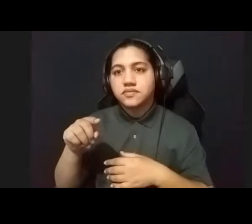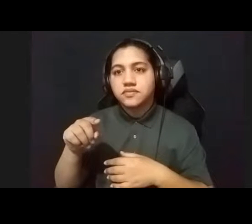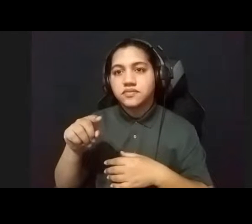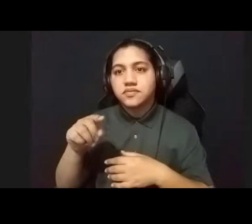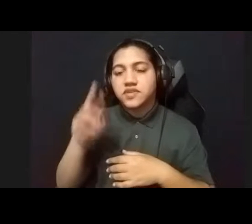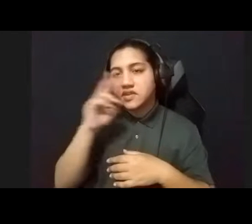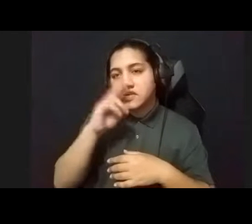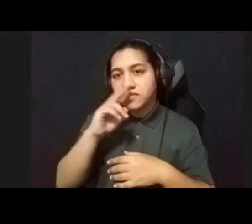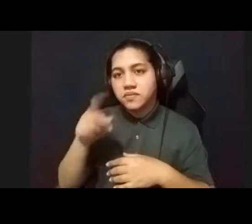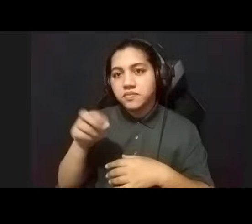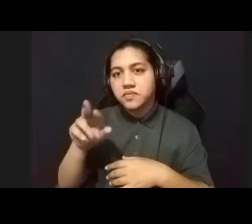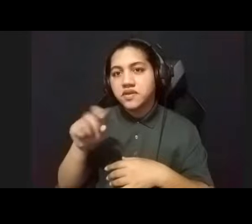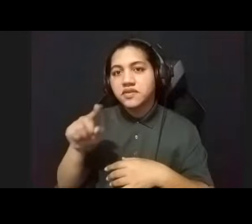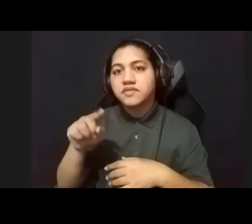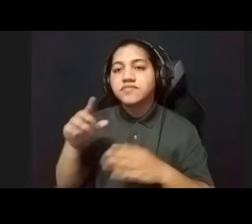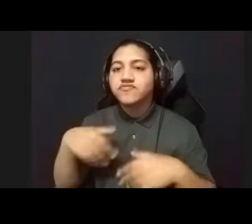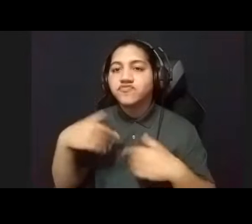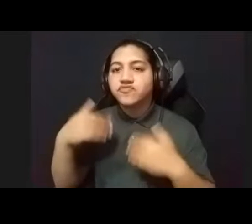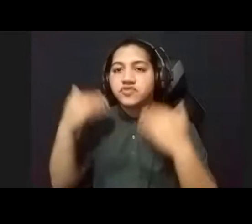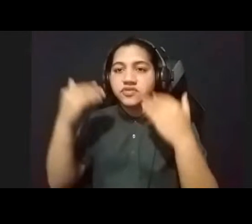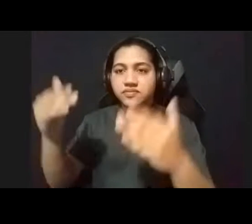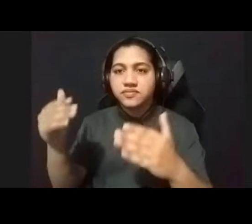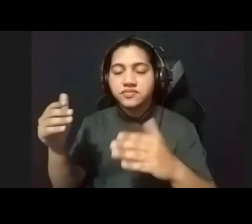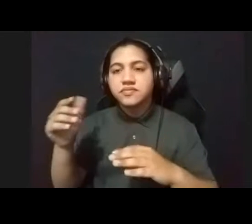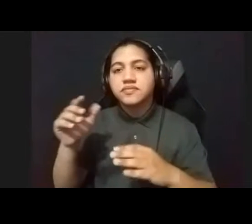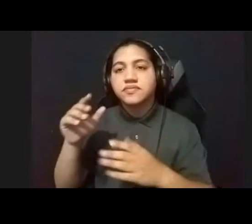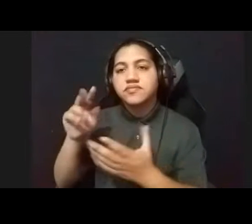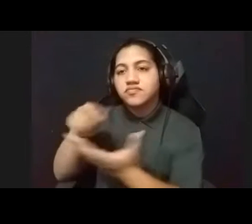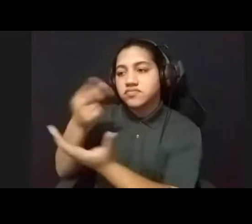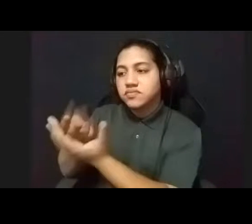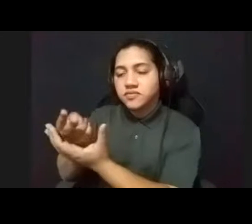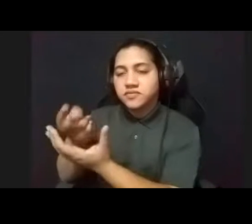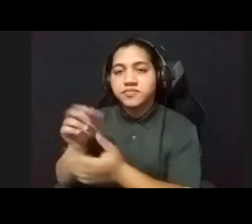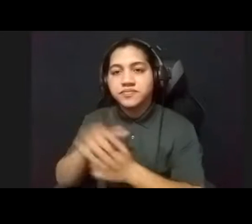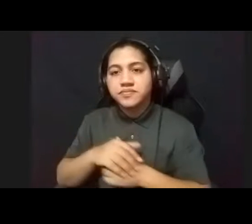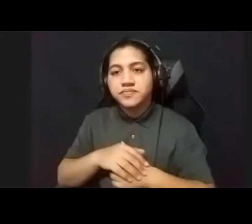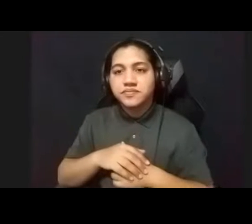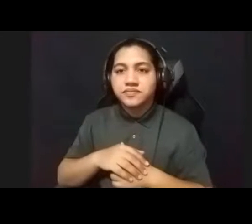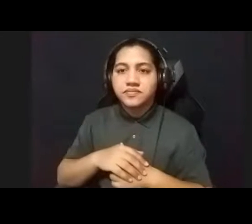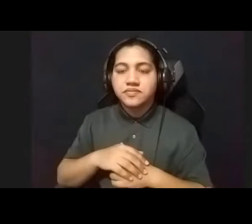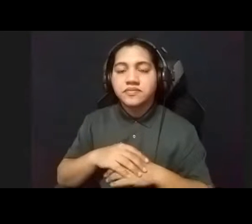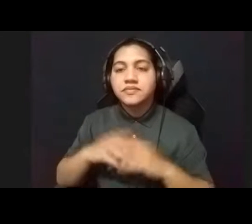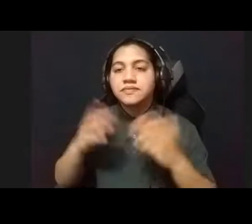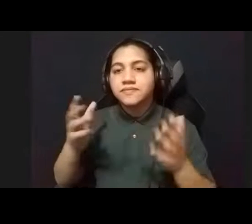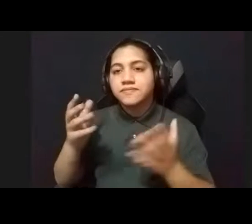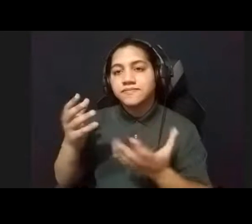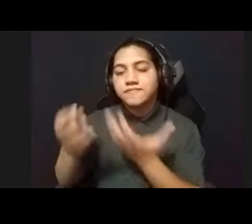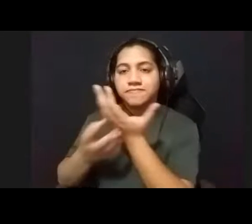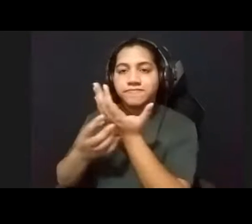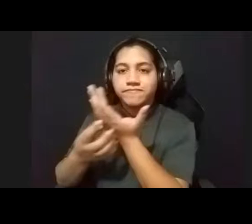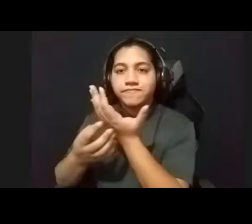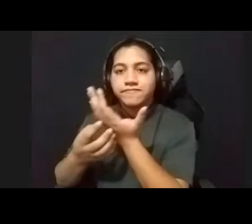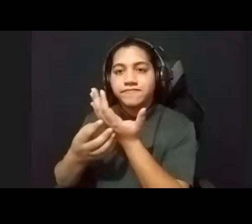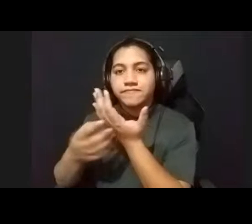Ratón Pérez sobrevivió después de haber caído en el caldero. El tema del caldero se